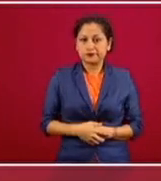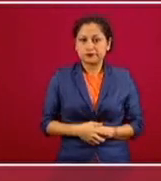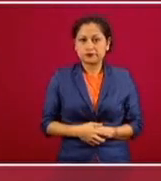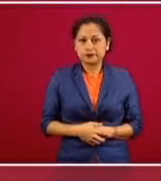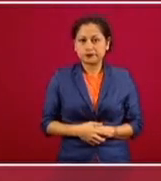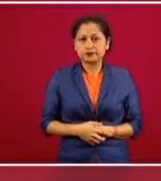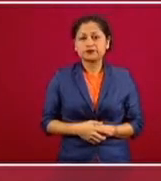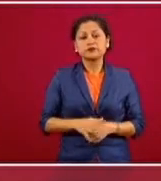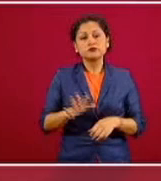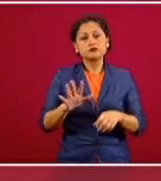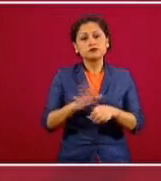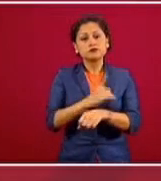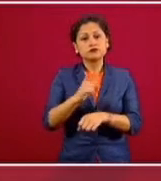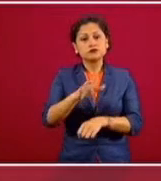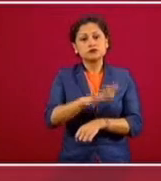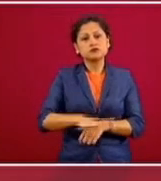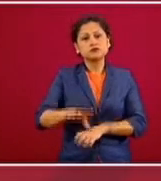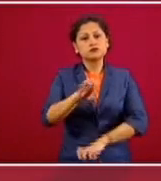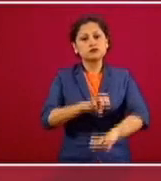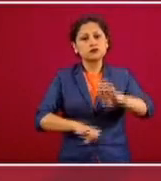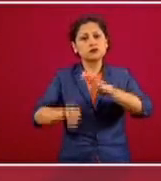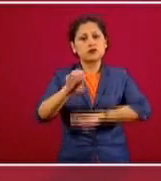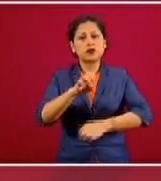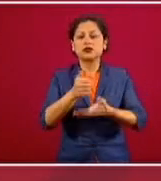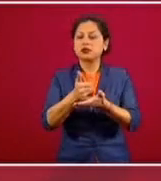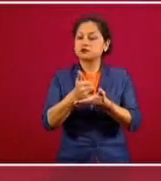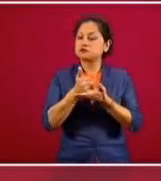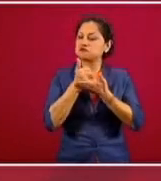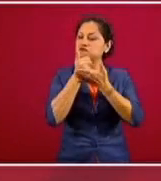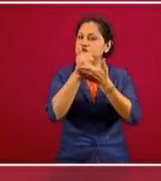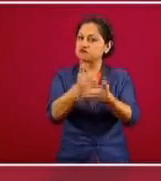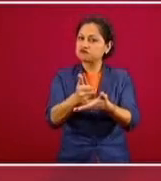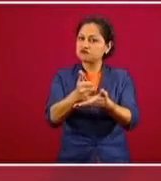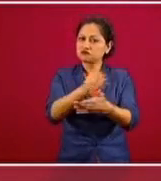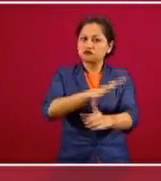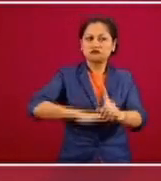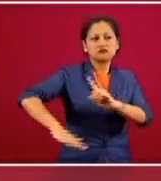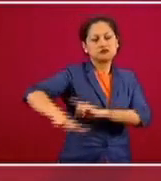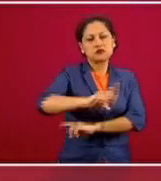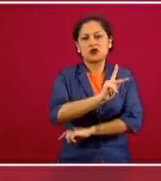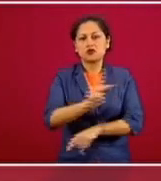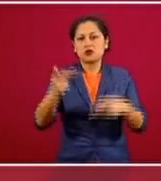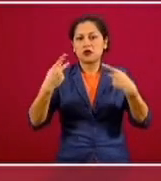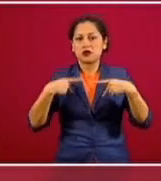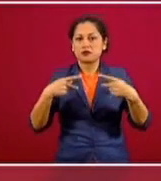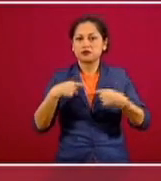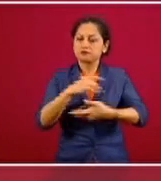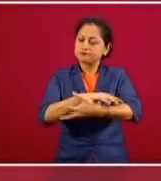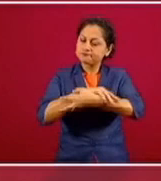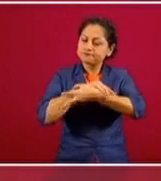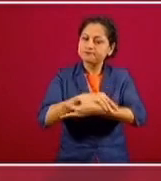han actuado de manera solidaria, con dimensión social.